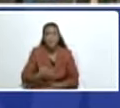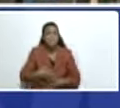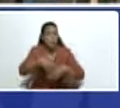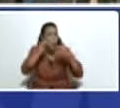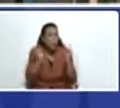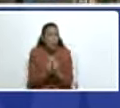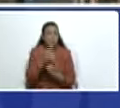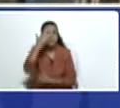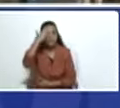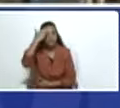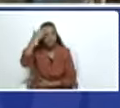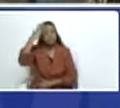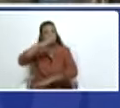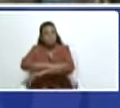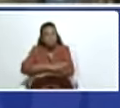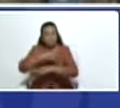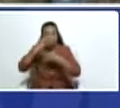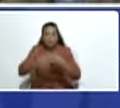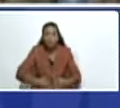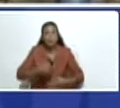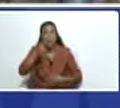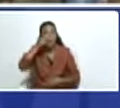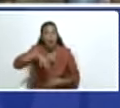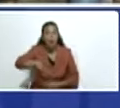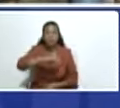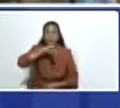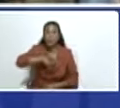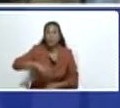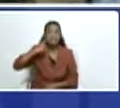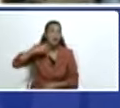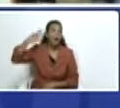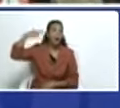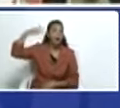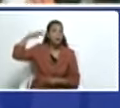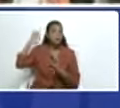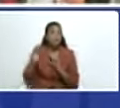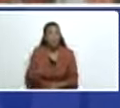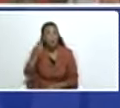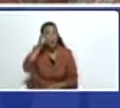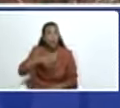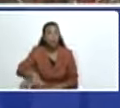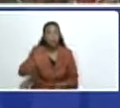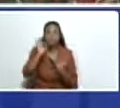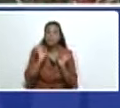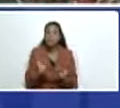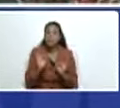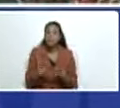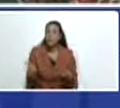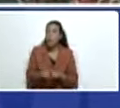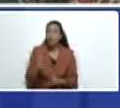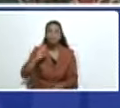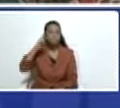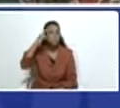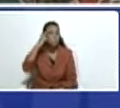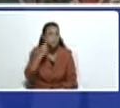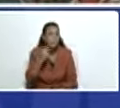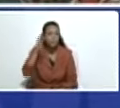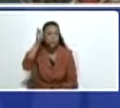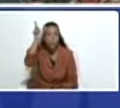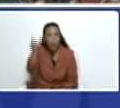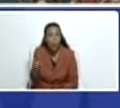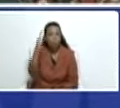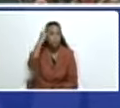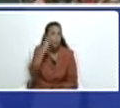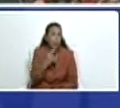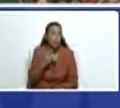la conciencia que somos un pueblo histórico, el pueblo histórico de Simón Bolívar, el pueblo histórico